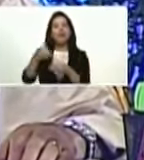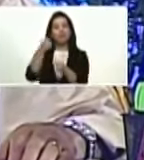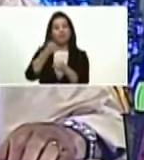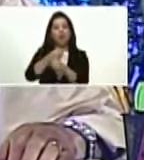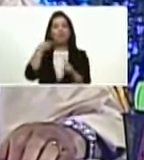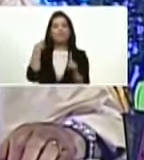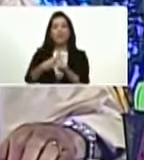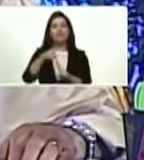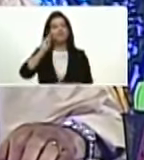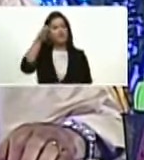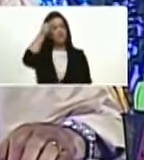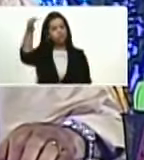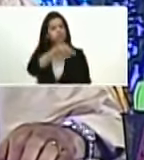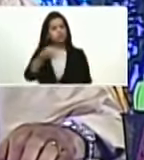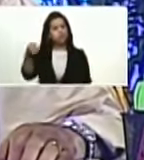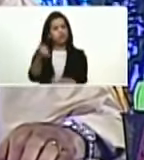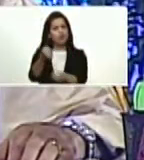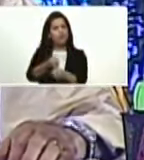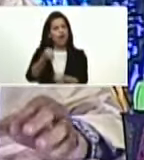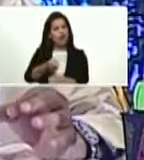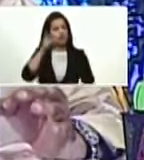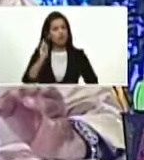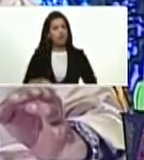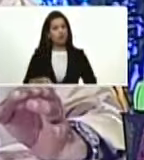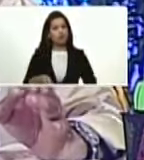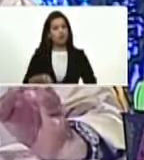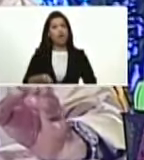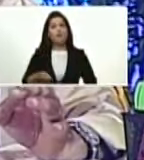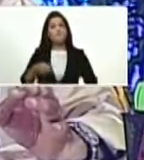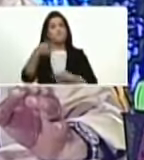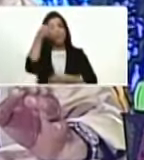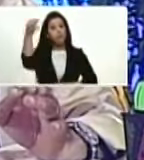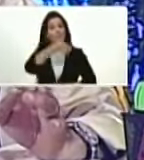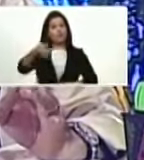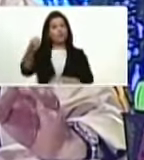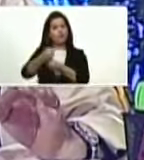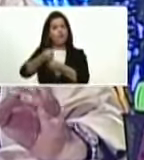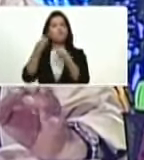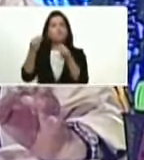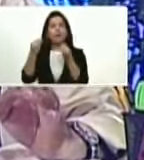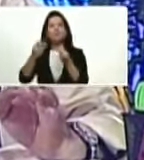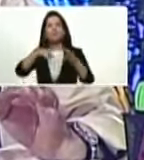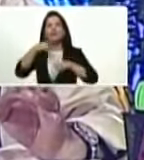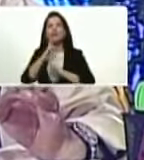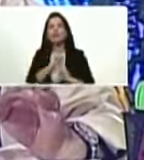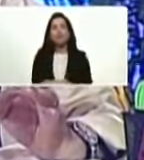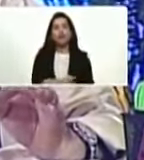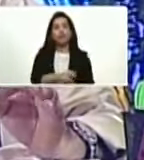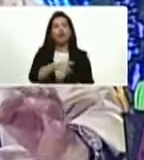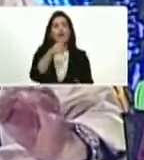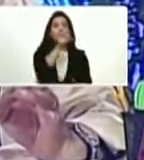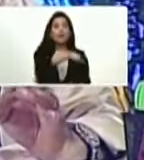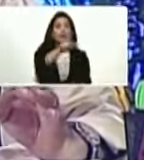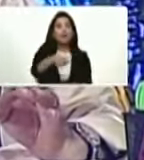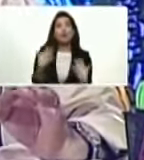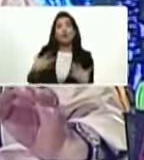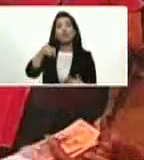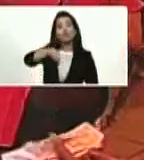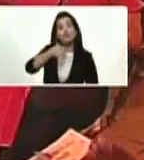máxima eficiencia en función de resultados económicos para satisfacer las necesidades del